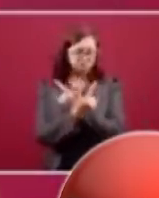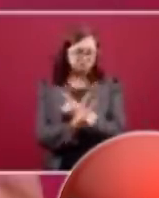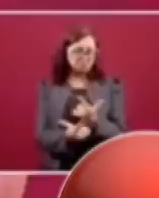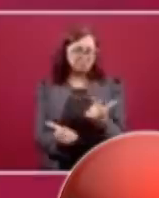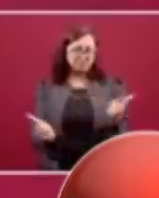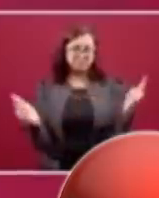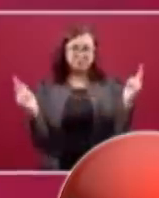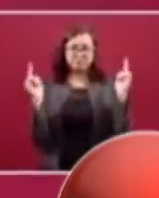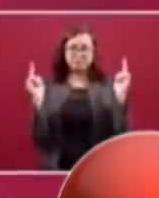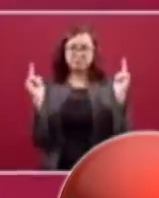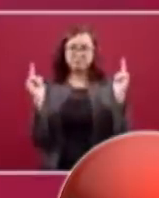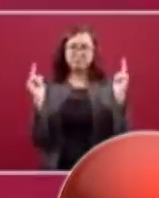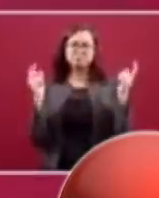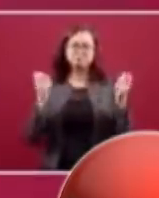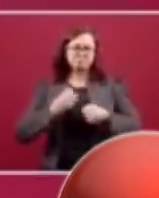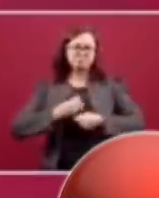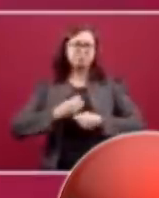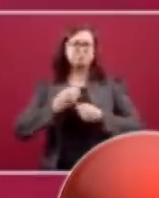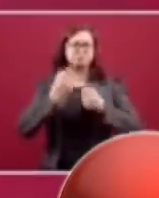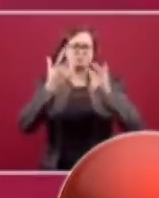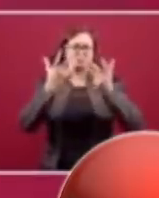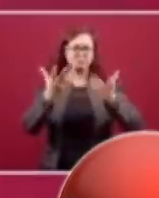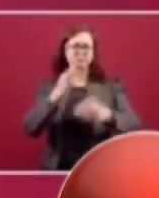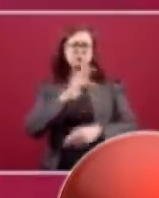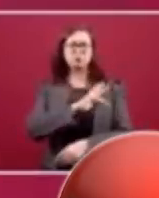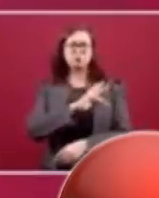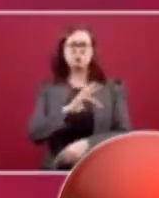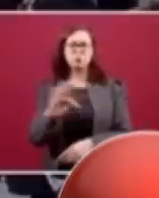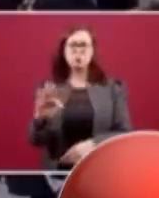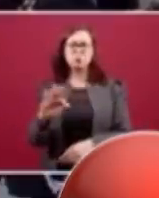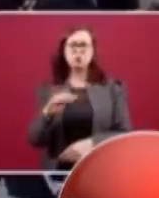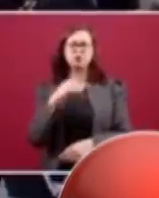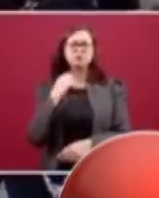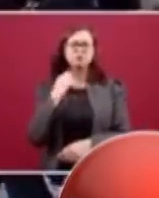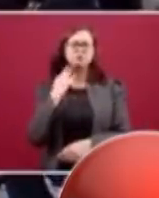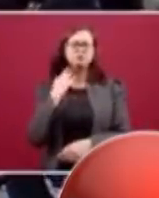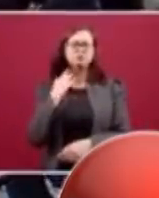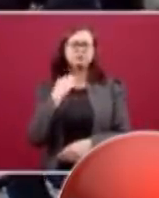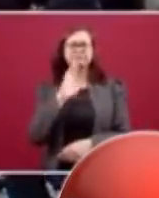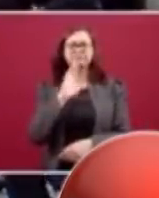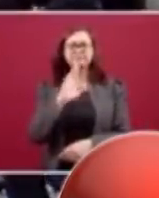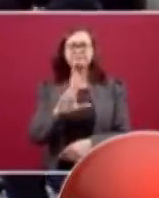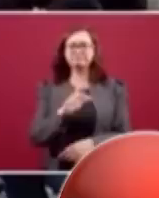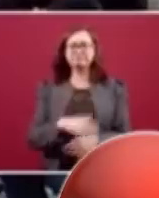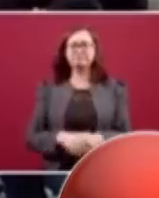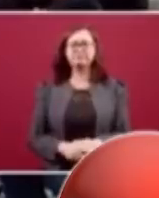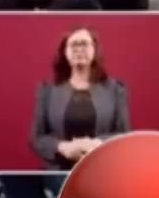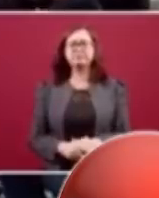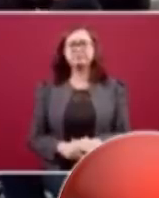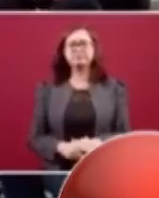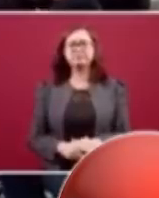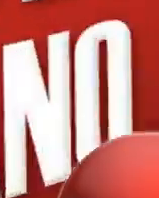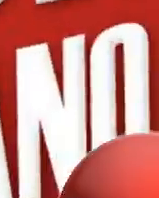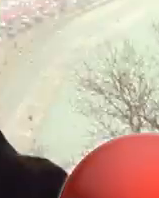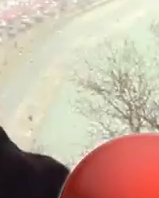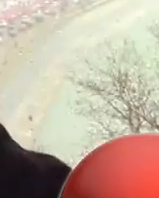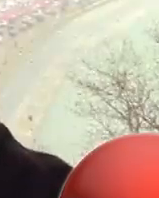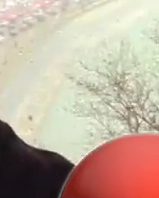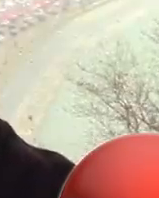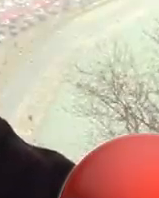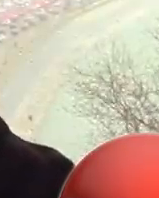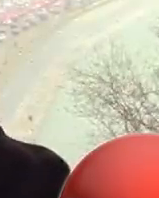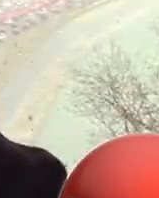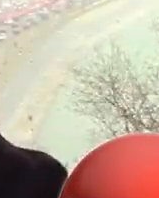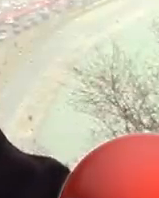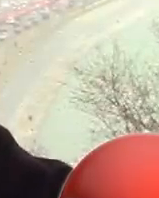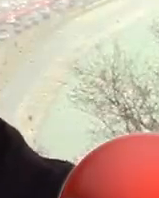que nos manifestemos. Entonces, esa es mi respuesta. Presidente, Ahí están las palabras del presidente Andrés